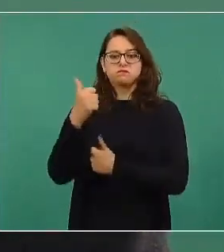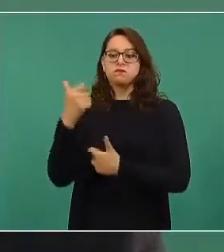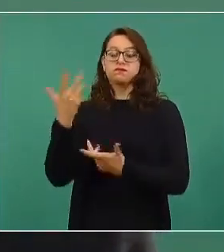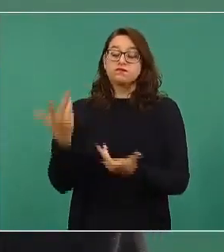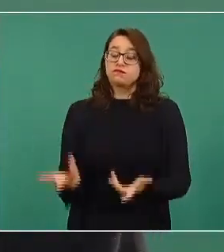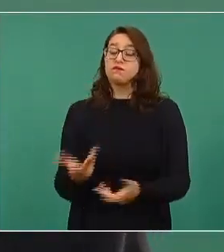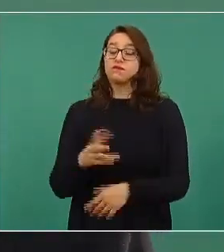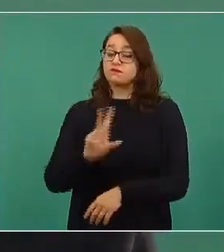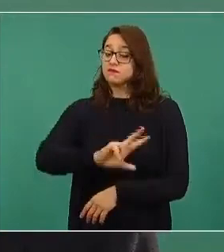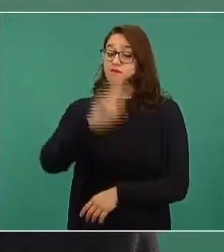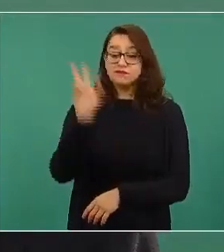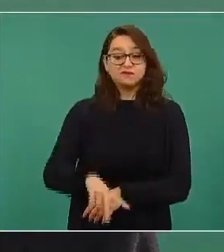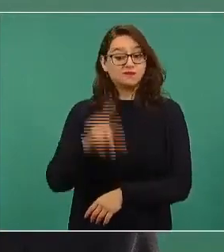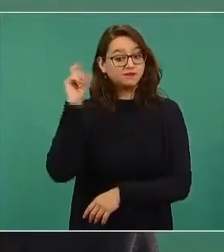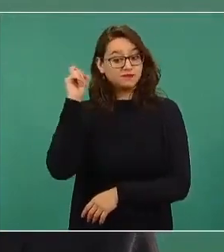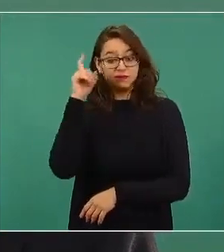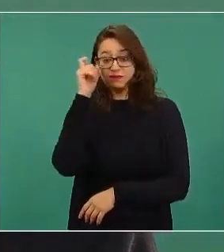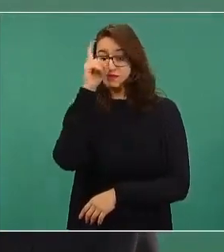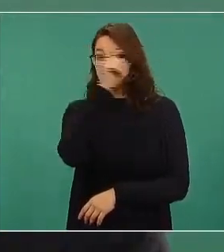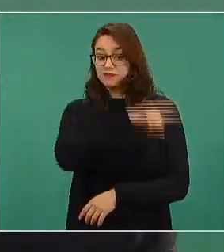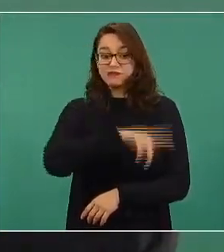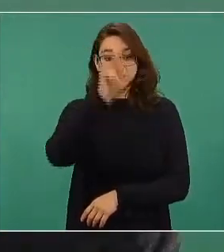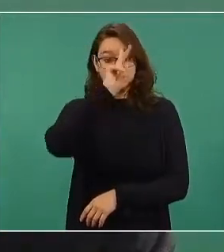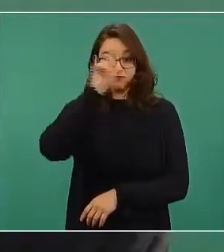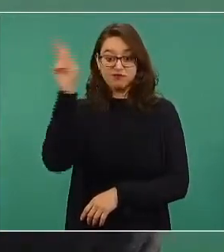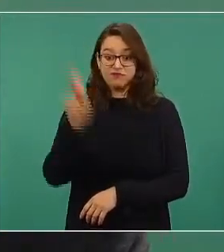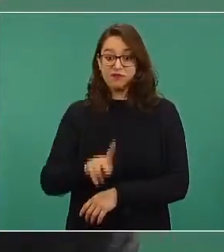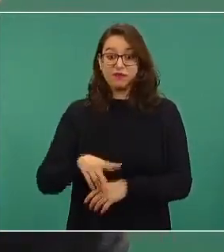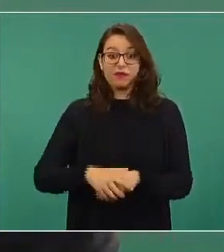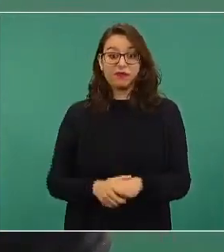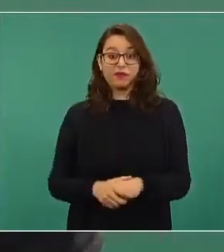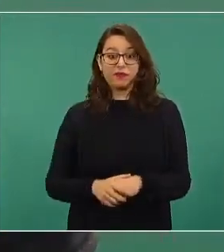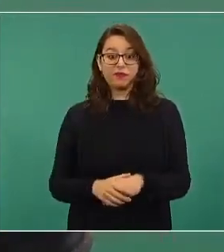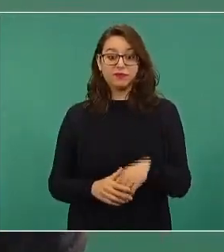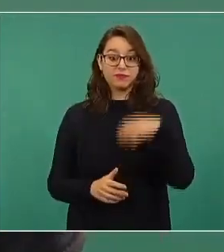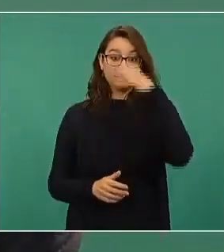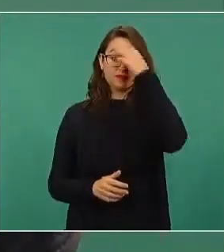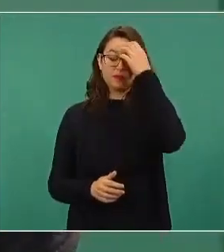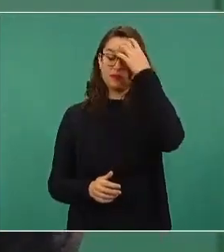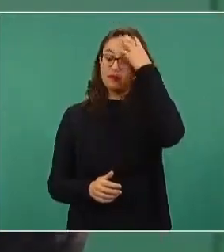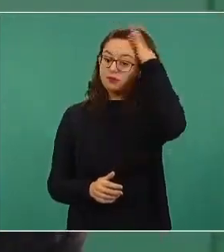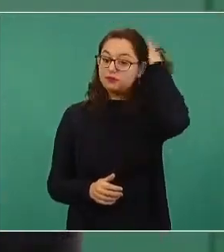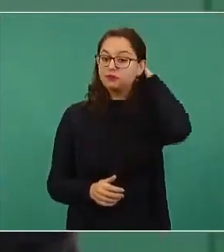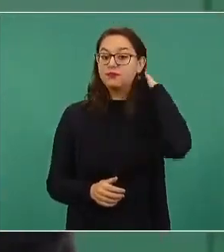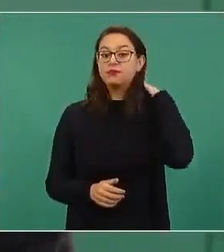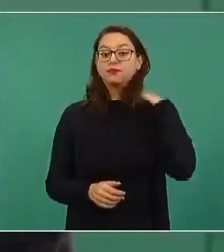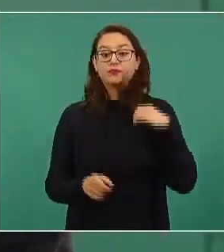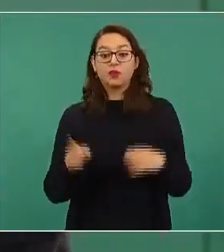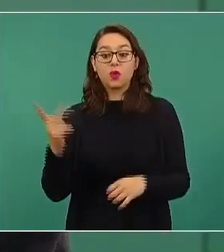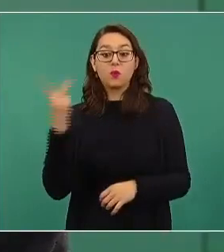Imagínense en ese entonces que no se movía ni una hoja del árbol de la política